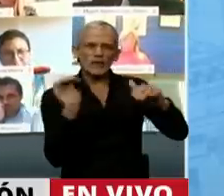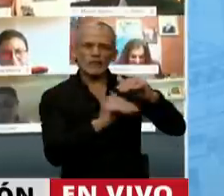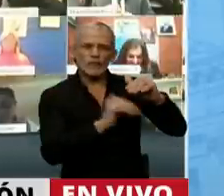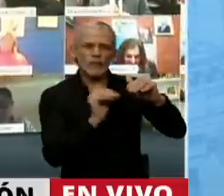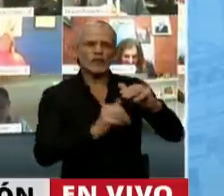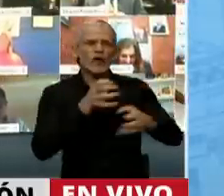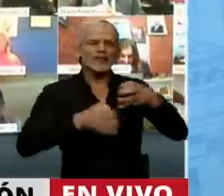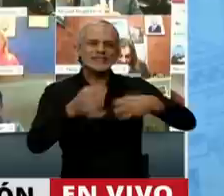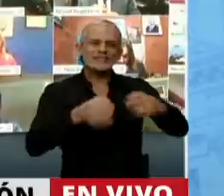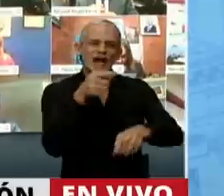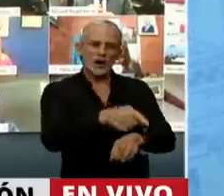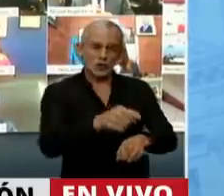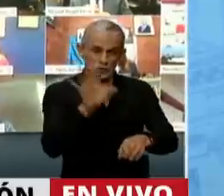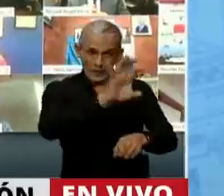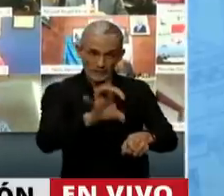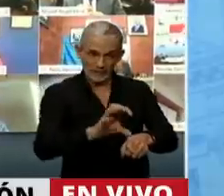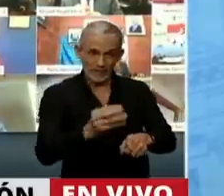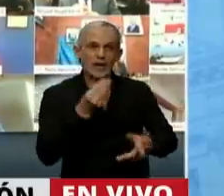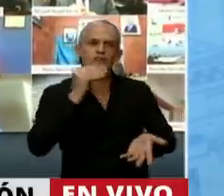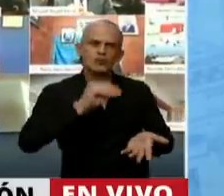de Desarrollo Provincial.